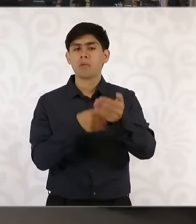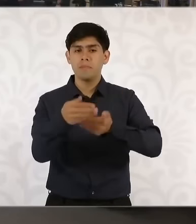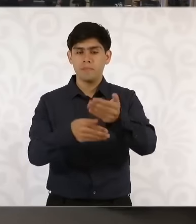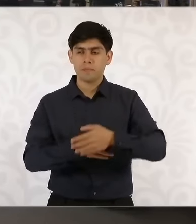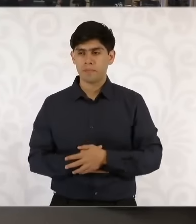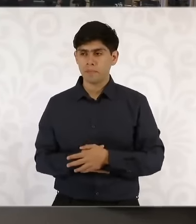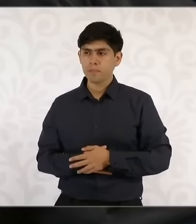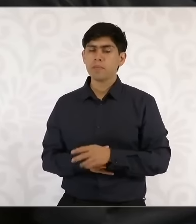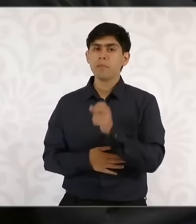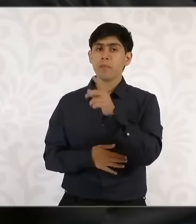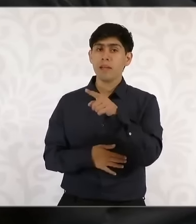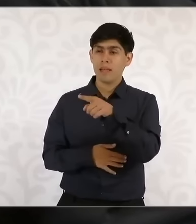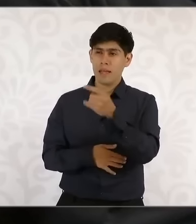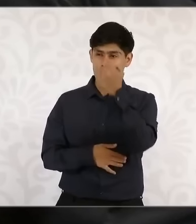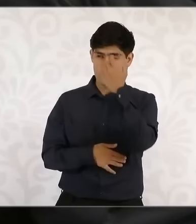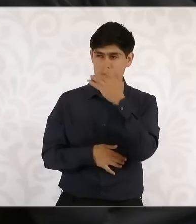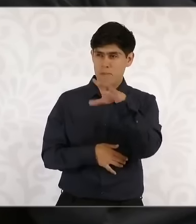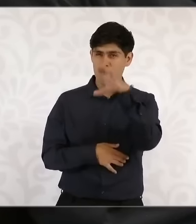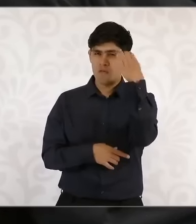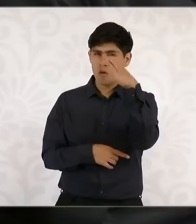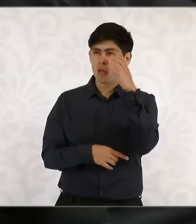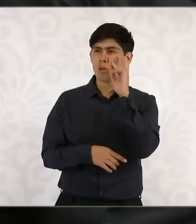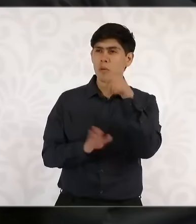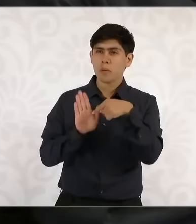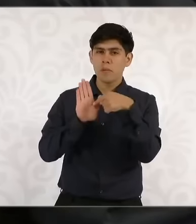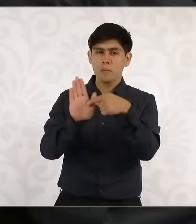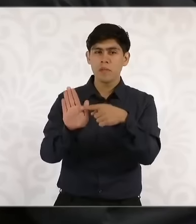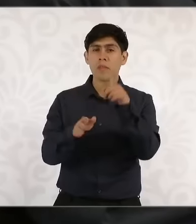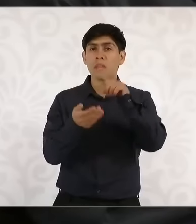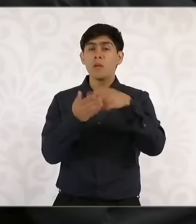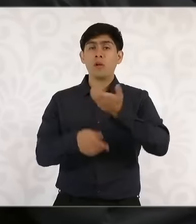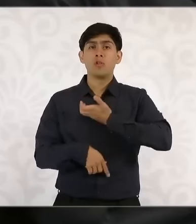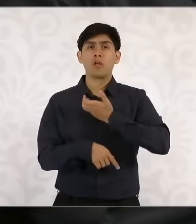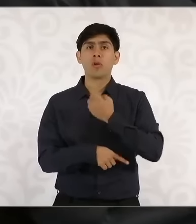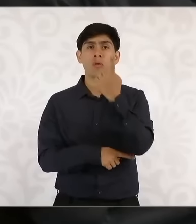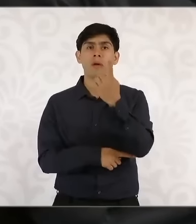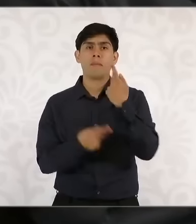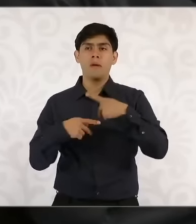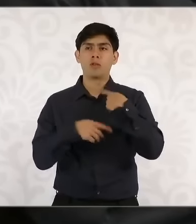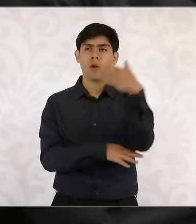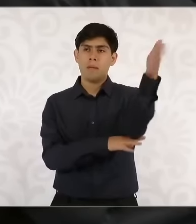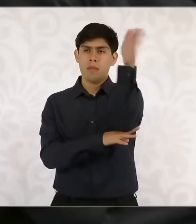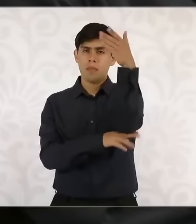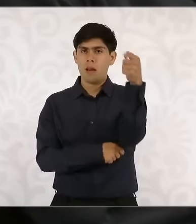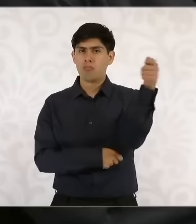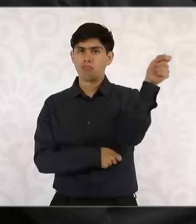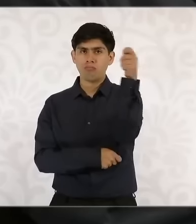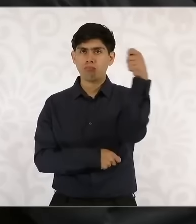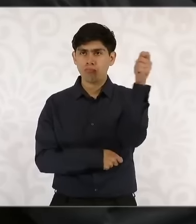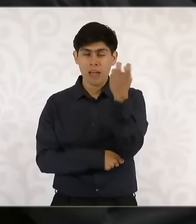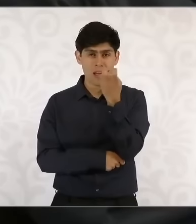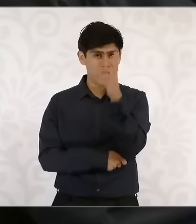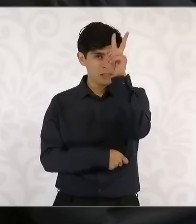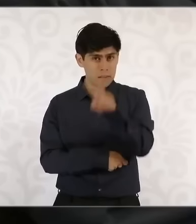se ha replicado mucho también de una persona con una bandera en el Zócalo, ¿es real o es